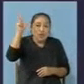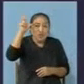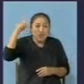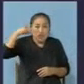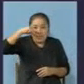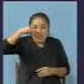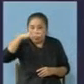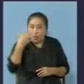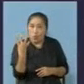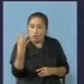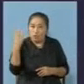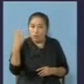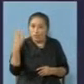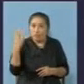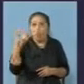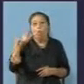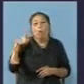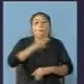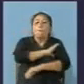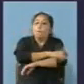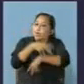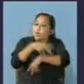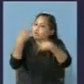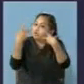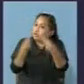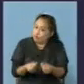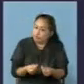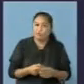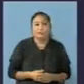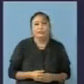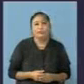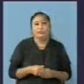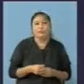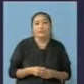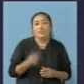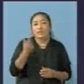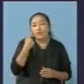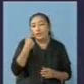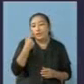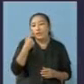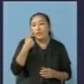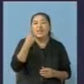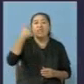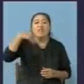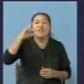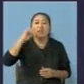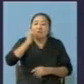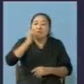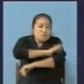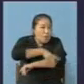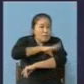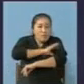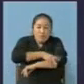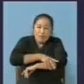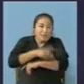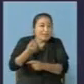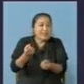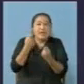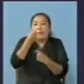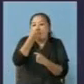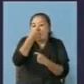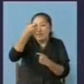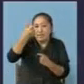casi 26.000 pesos es lo que necesitó. En cuanto a la canasta básica total, que además de alimentos